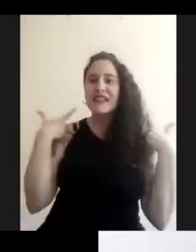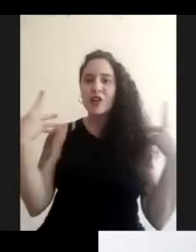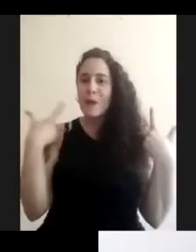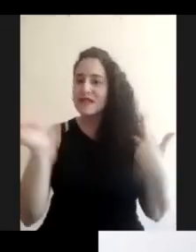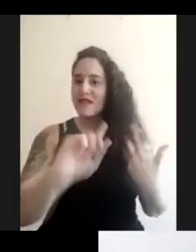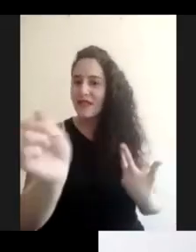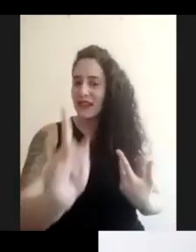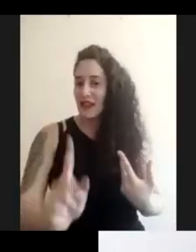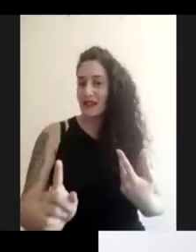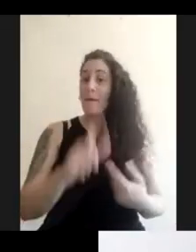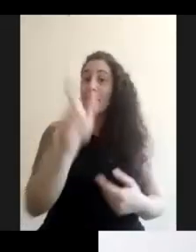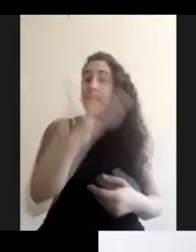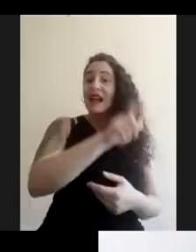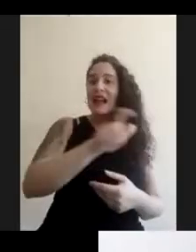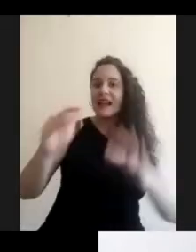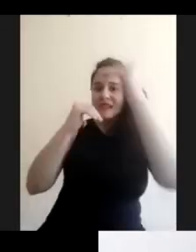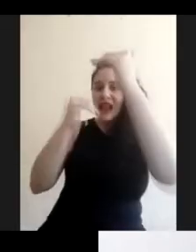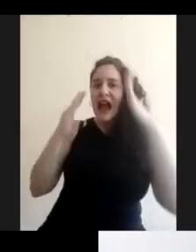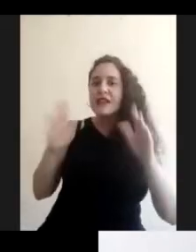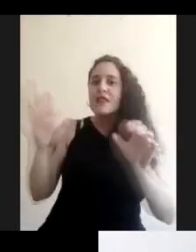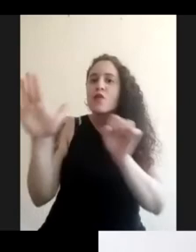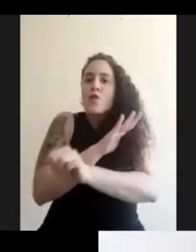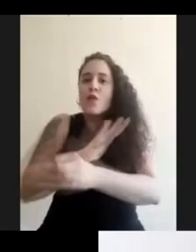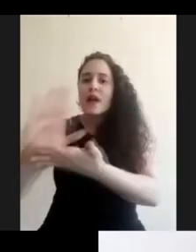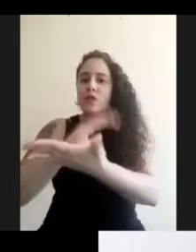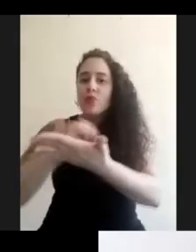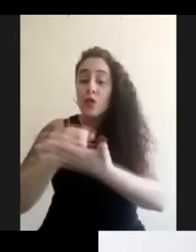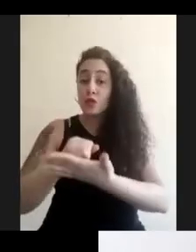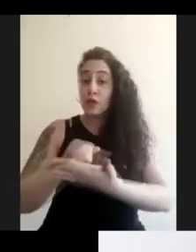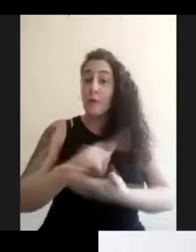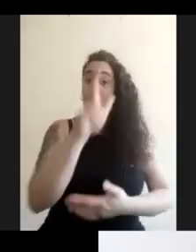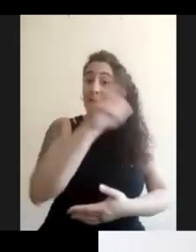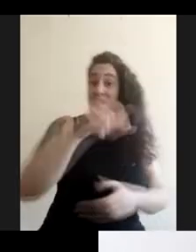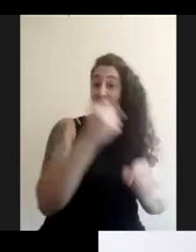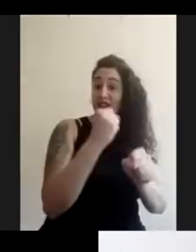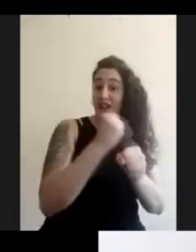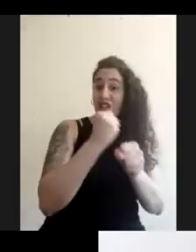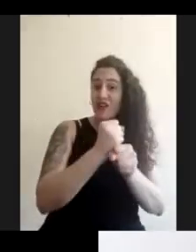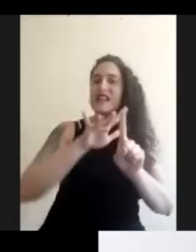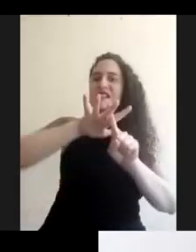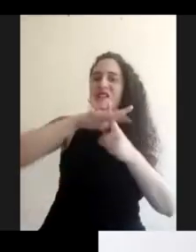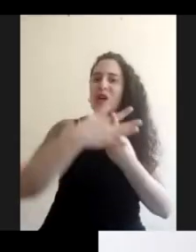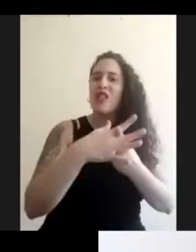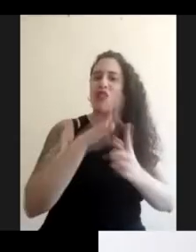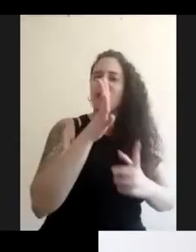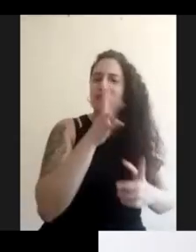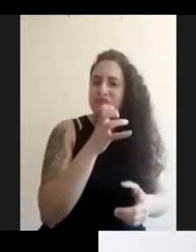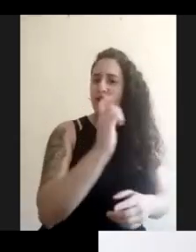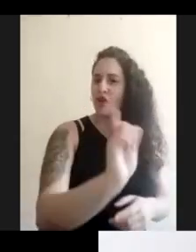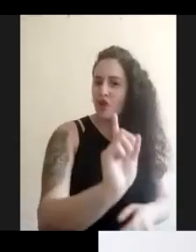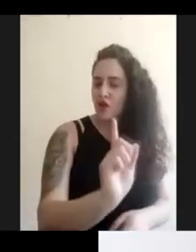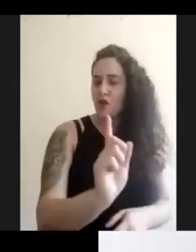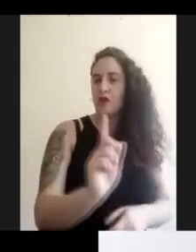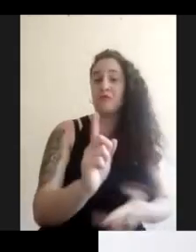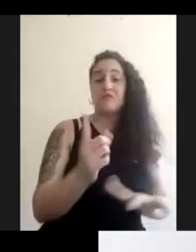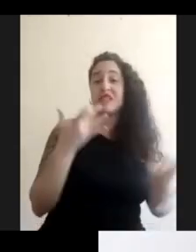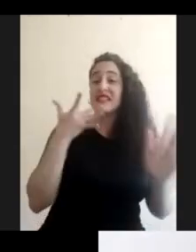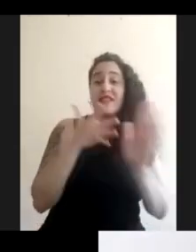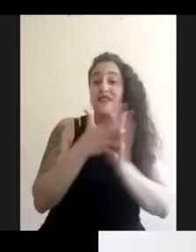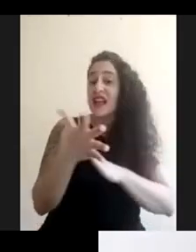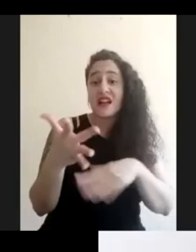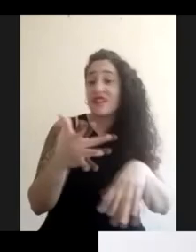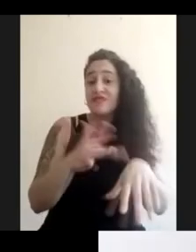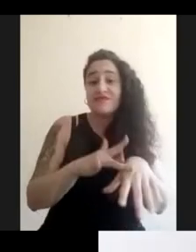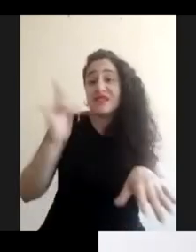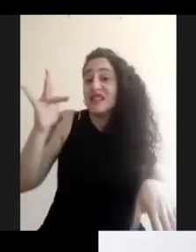nadie quede desatendido y para que ningún trabajador esté en una situación precaria. Es cuestión de humanidad y tenéis que